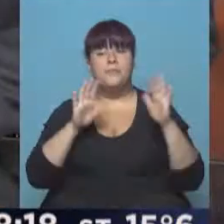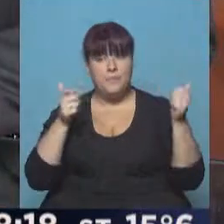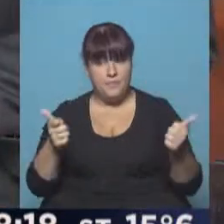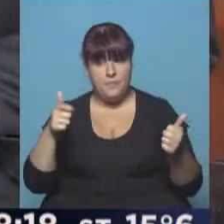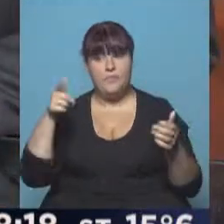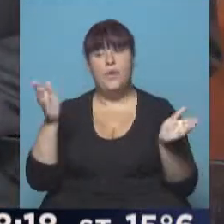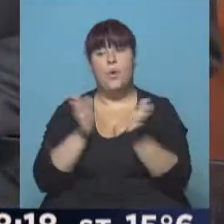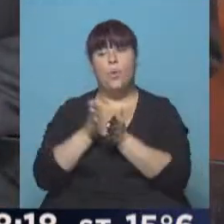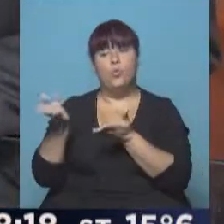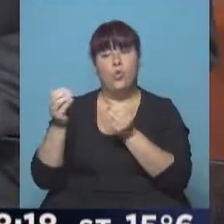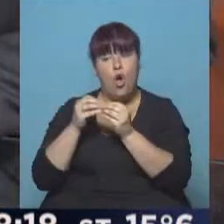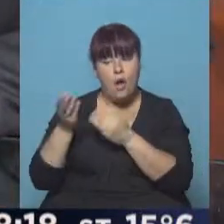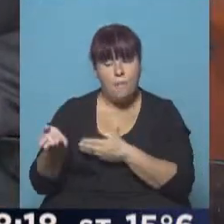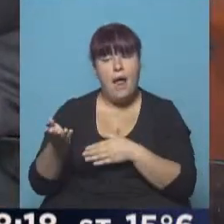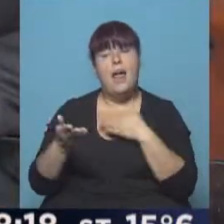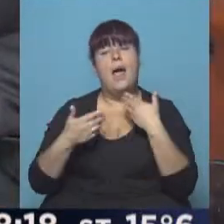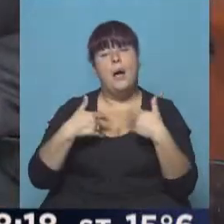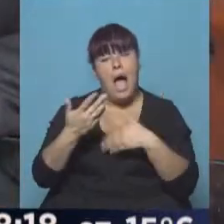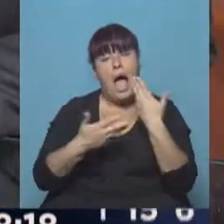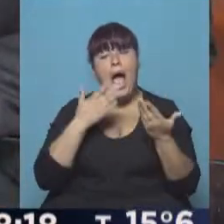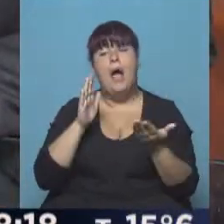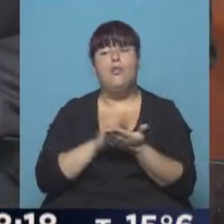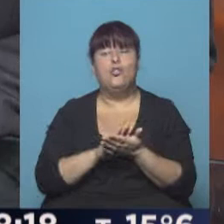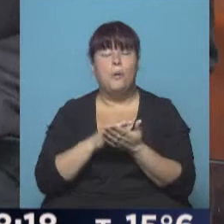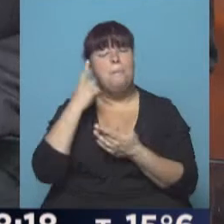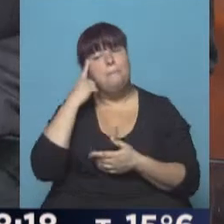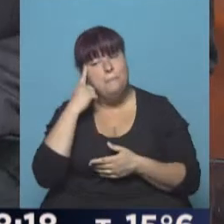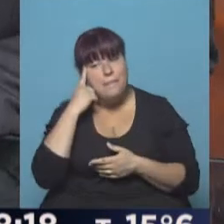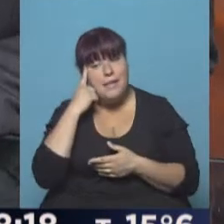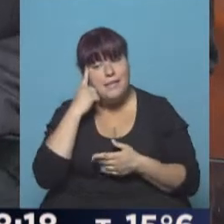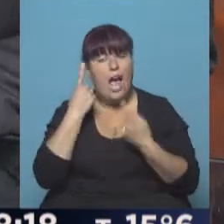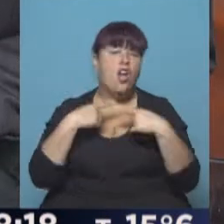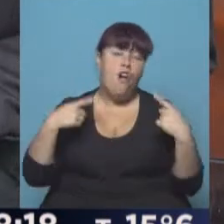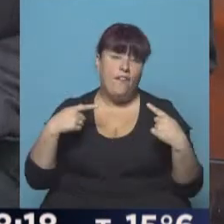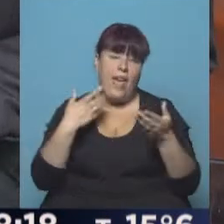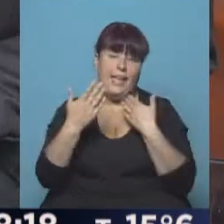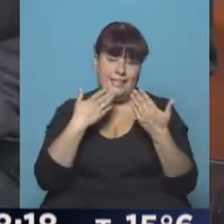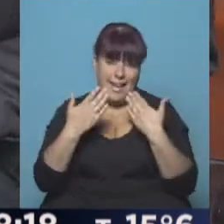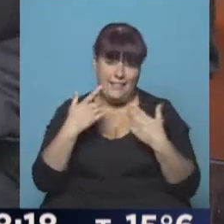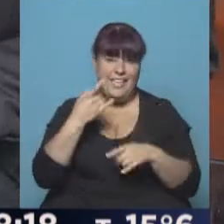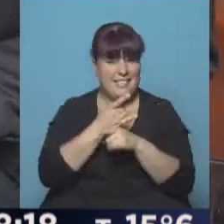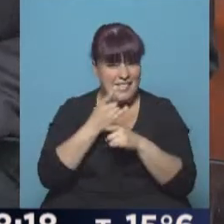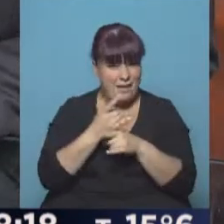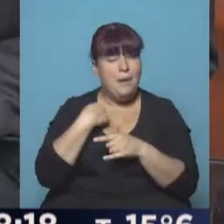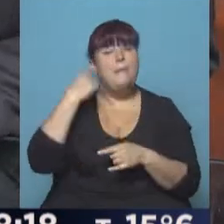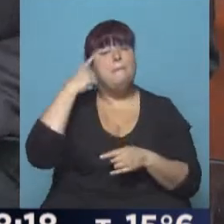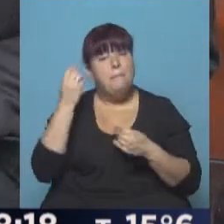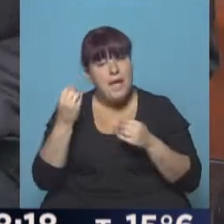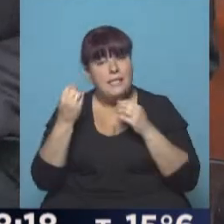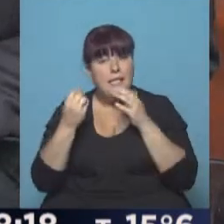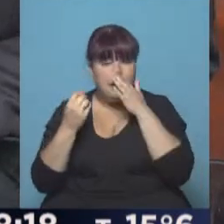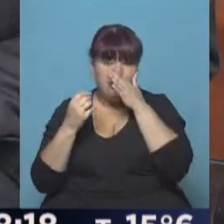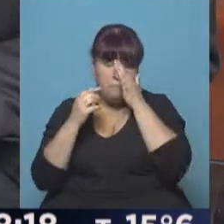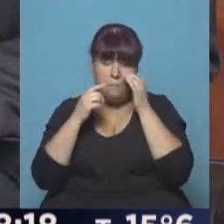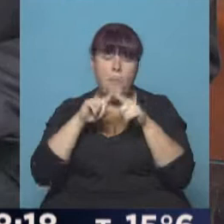Bien, aquí estamos con Fernando Fracchelli para dar lugar a pensar un poquito en las noticias, en las entrevistas que hacemos habitualmente. Y pensar ni más ni menos